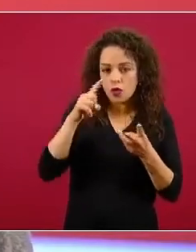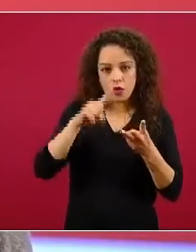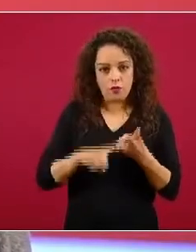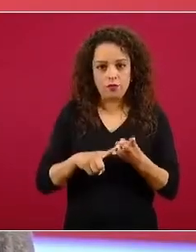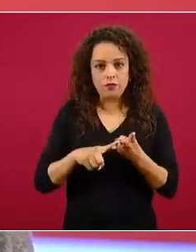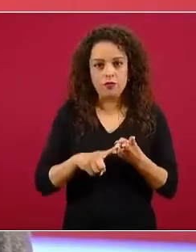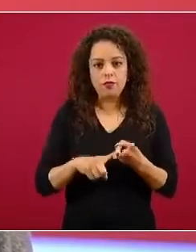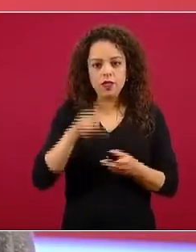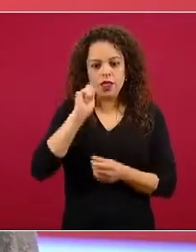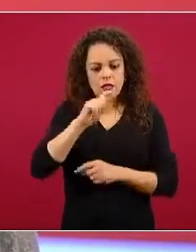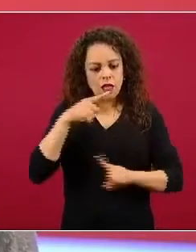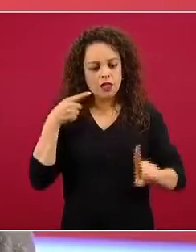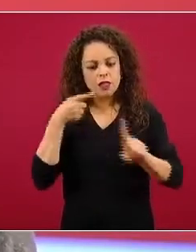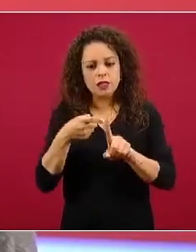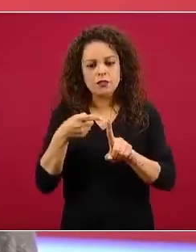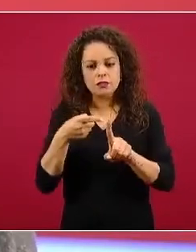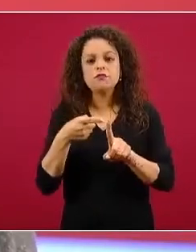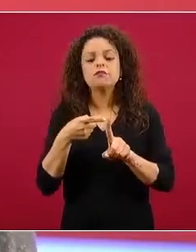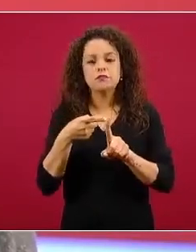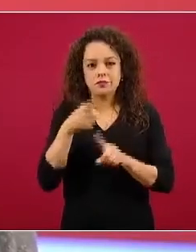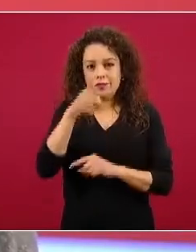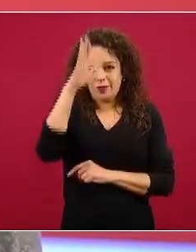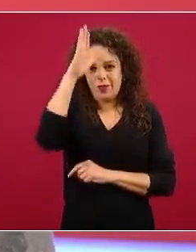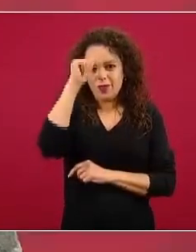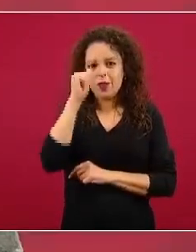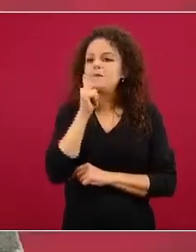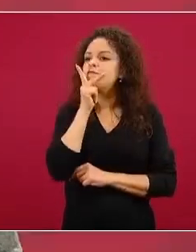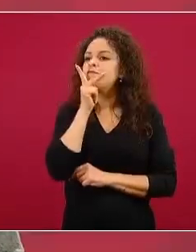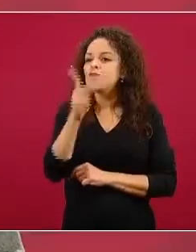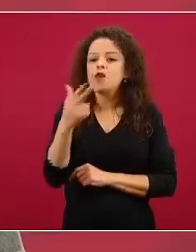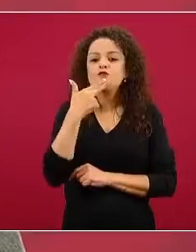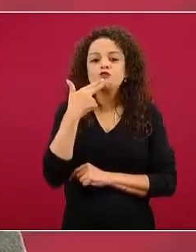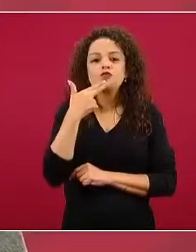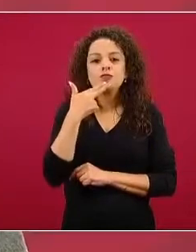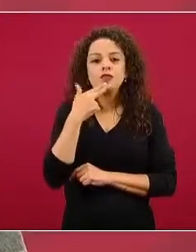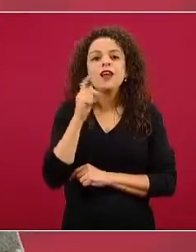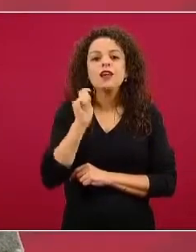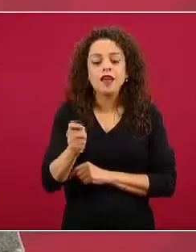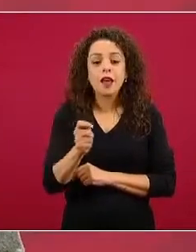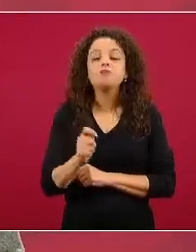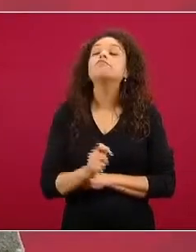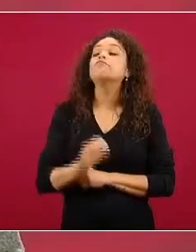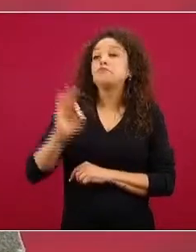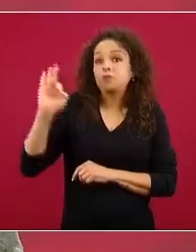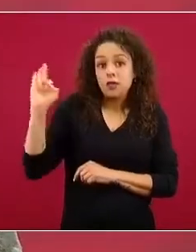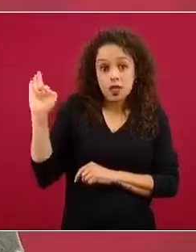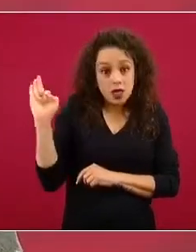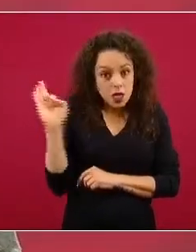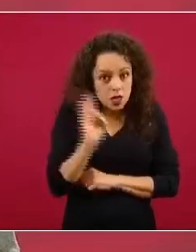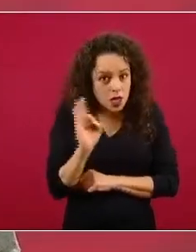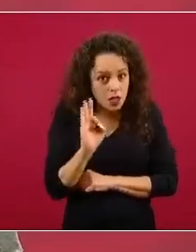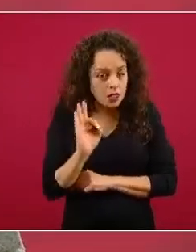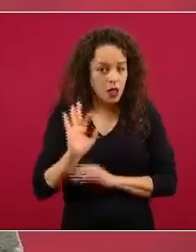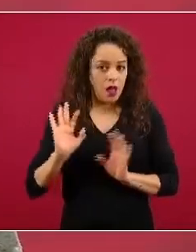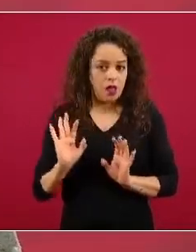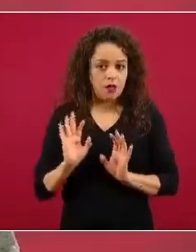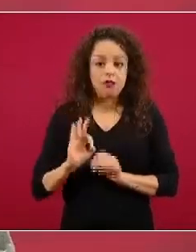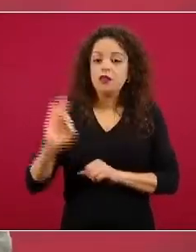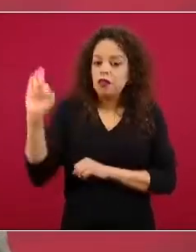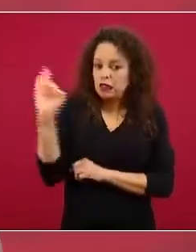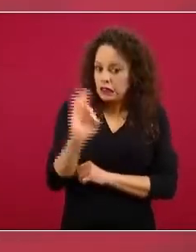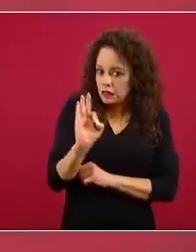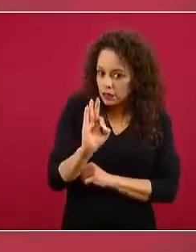predicciones. Recuerden que usábamos una frase y decíamos, sí y solo sí, ¿se acuerdan de eso? Sí y solo